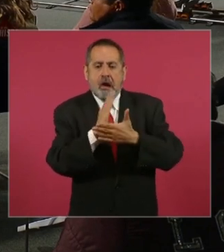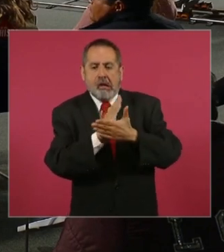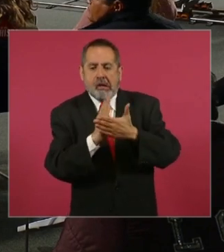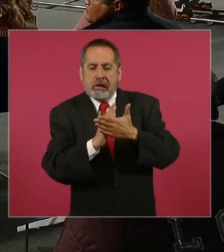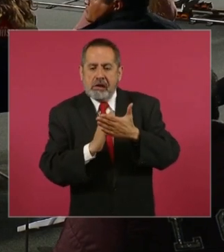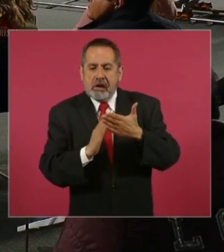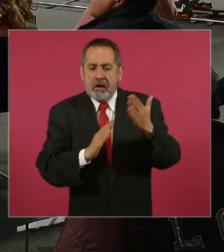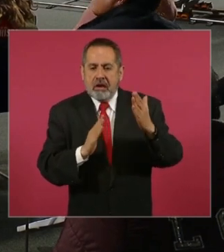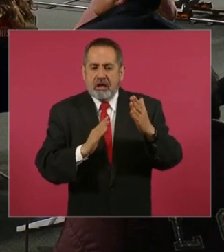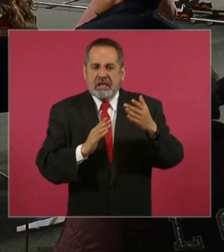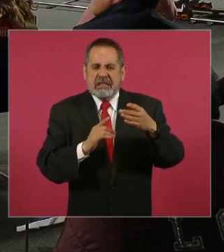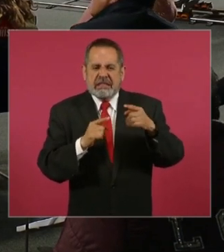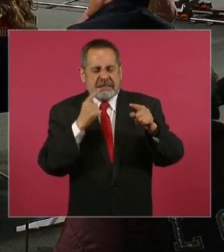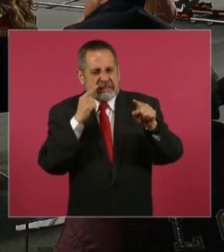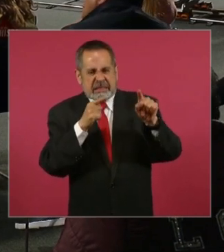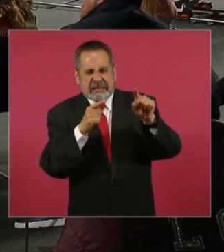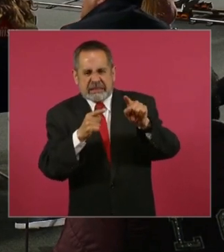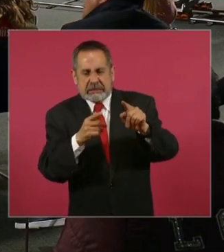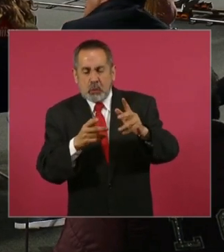grietas hacia arriba